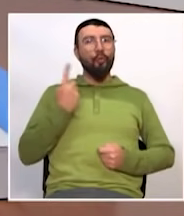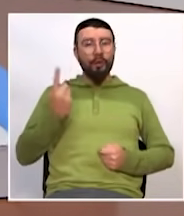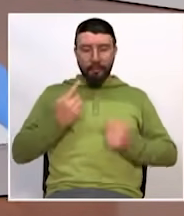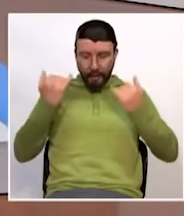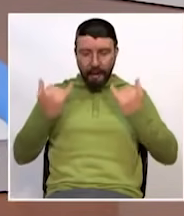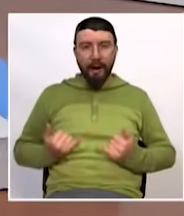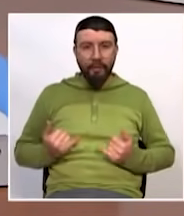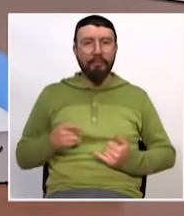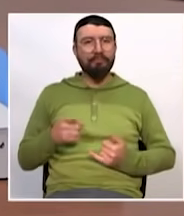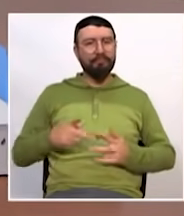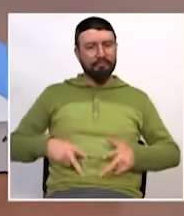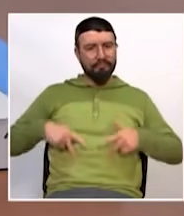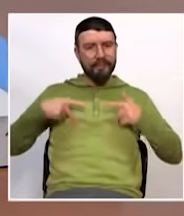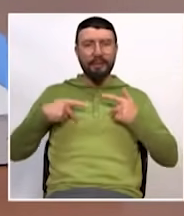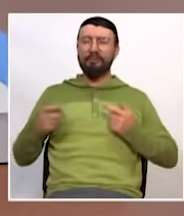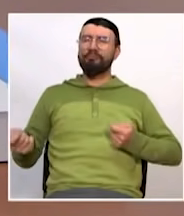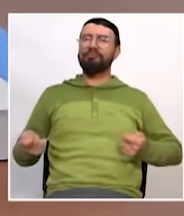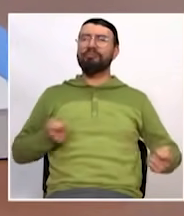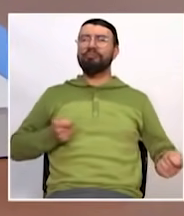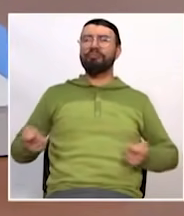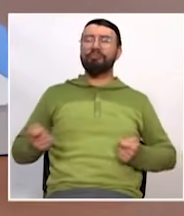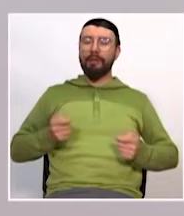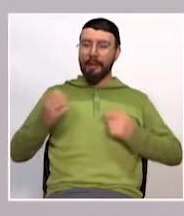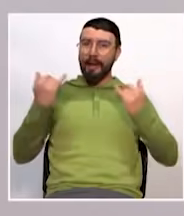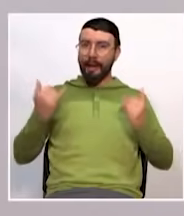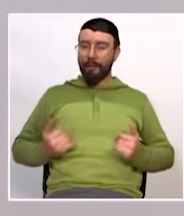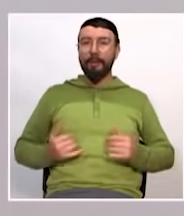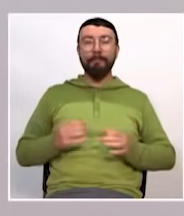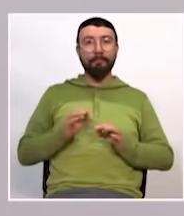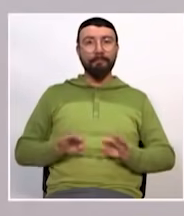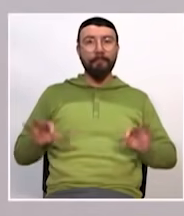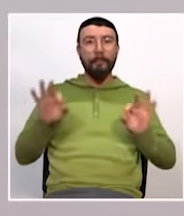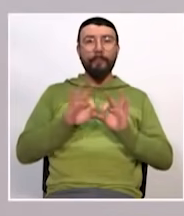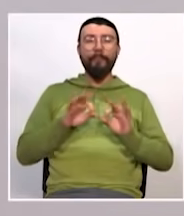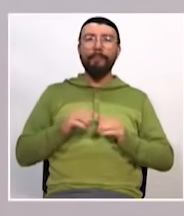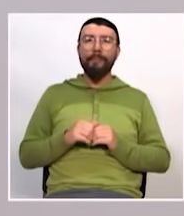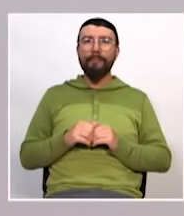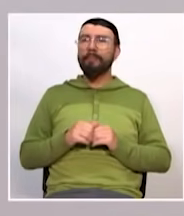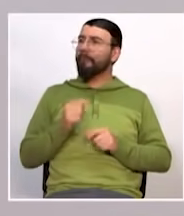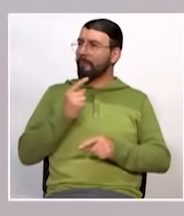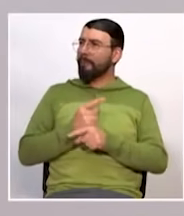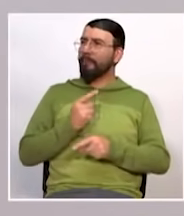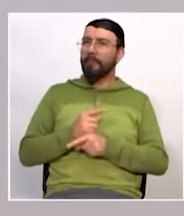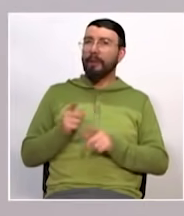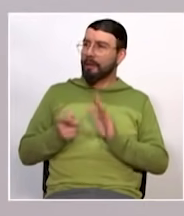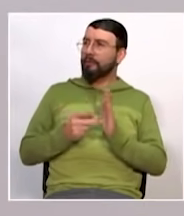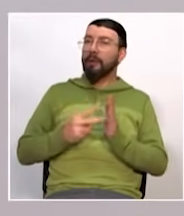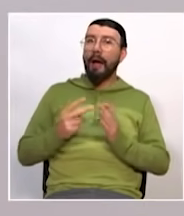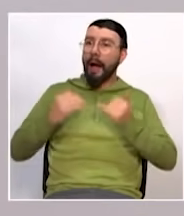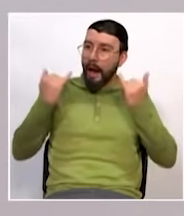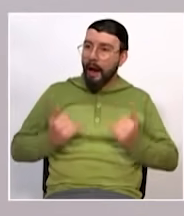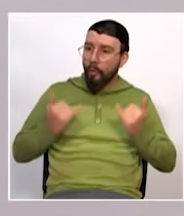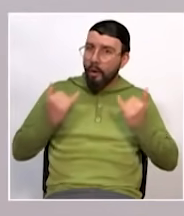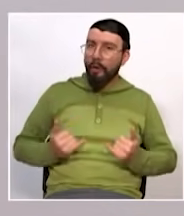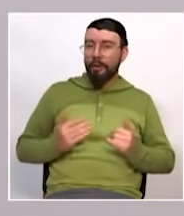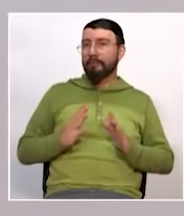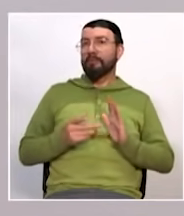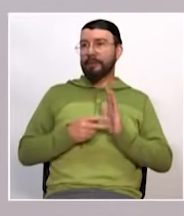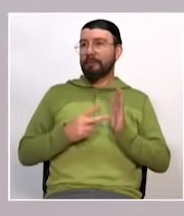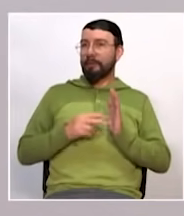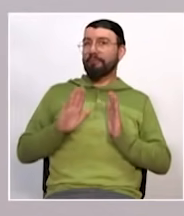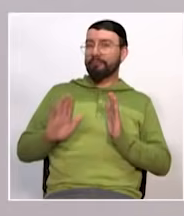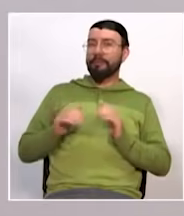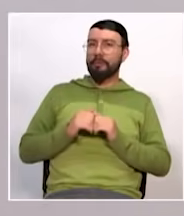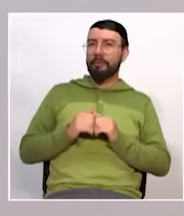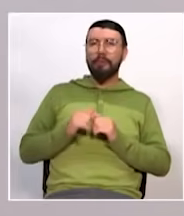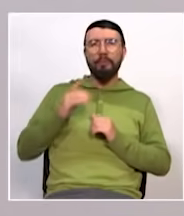existe verdaderamente que es este el momento presente y por eso se llama presente es un regalo presente sí porque